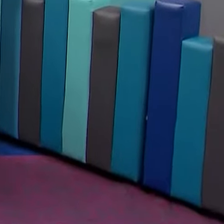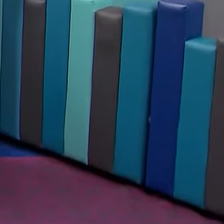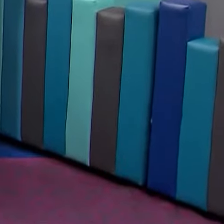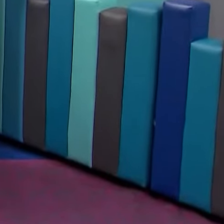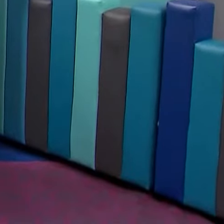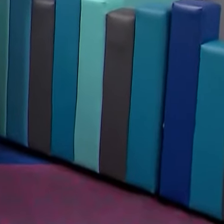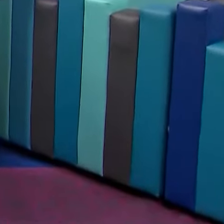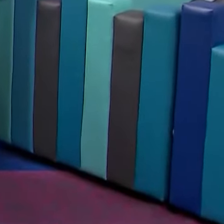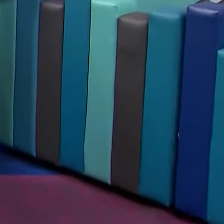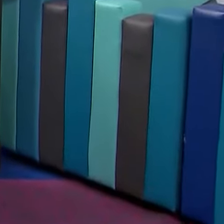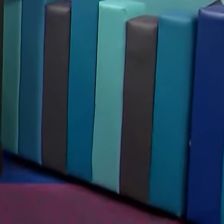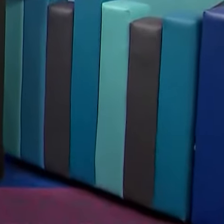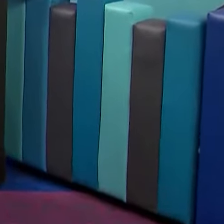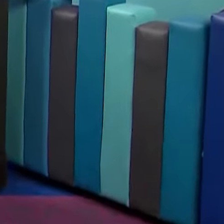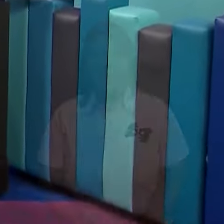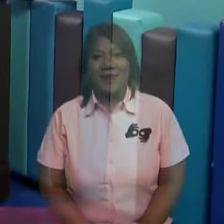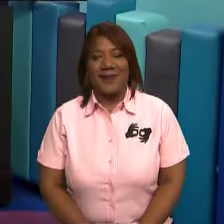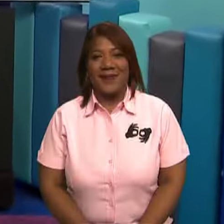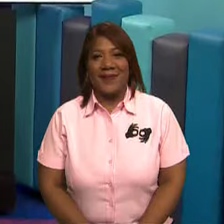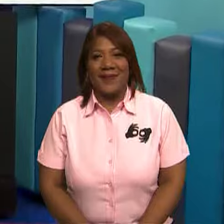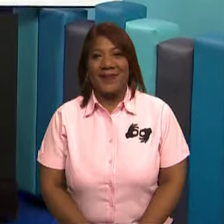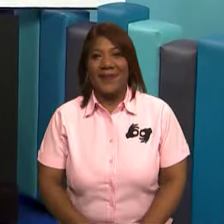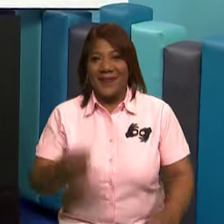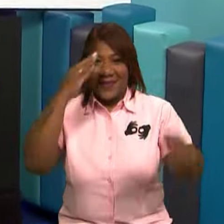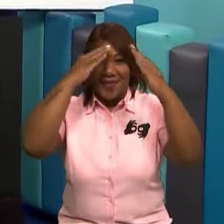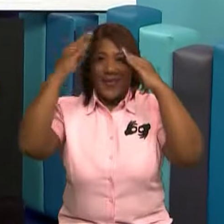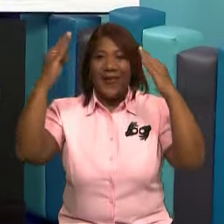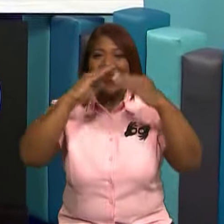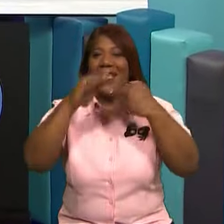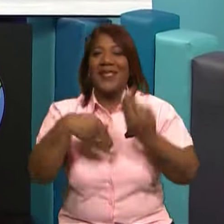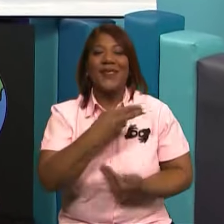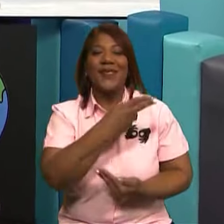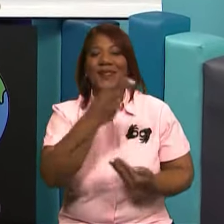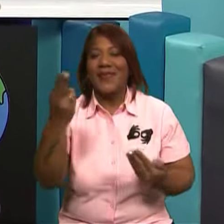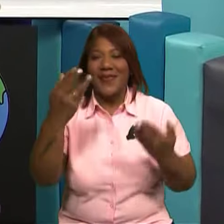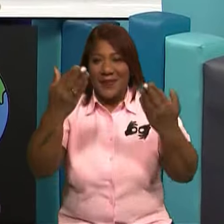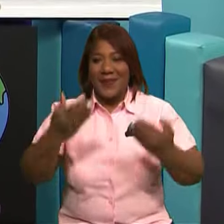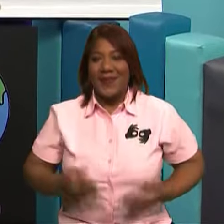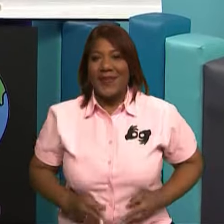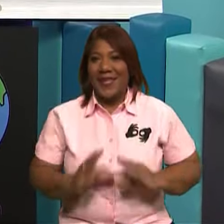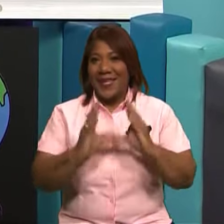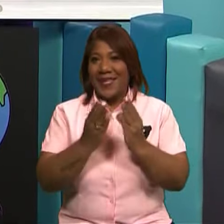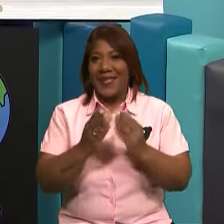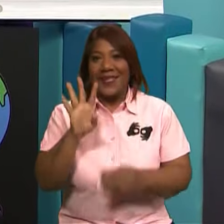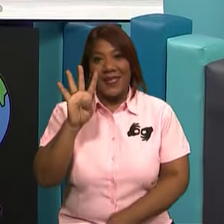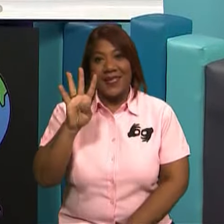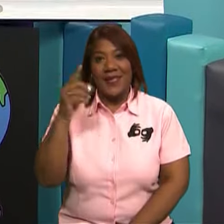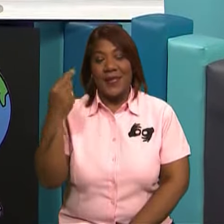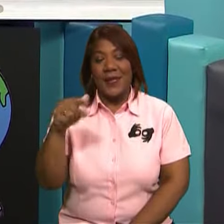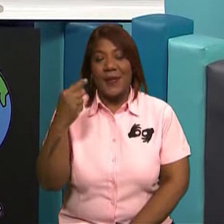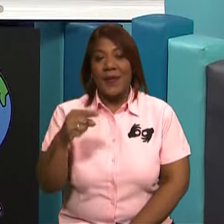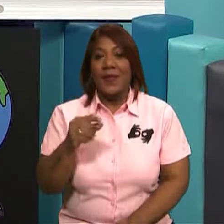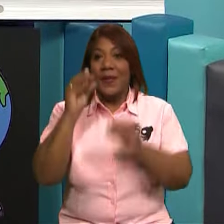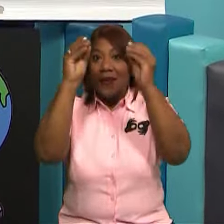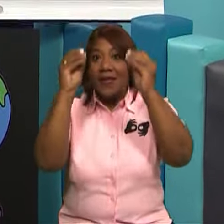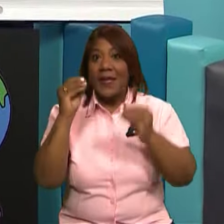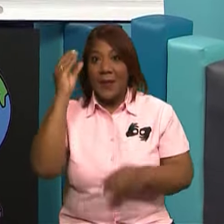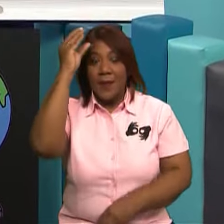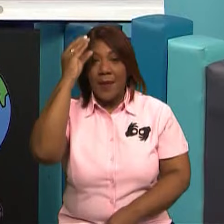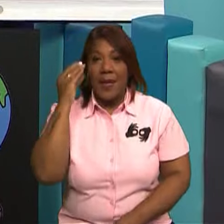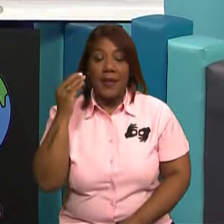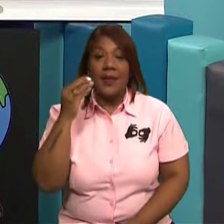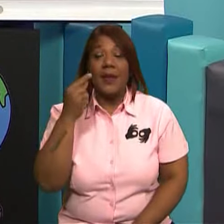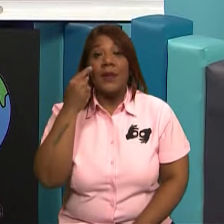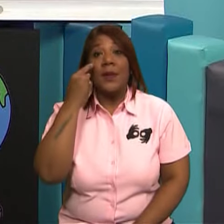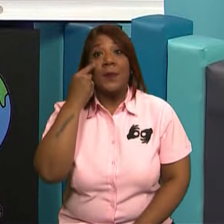Hola chicos, bienvenidos a la clase de matemática para cuarto grado. Soy la maestra Carmen Núñez y en la clase de hoy vamos a aprender un poco